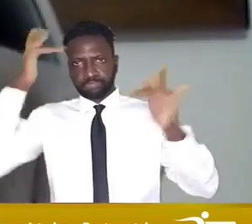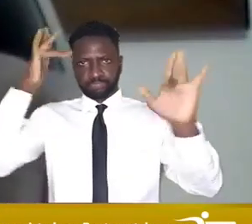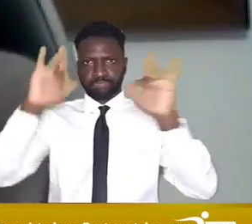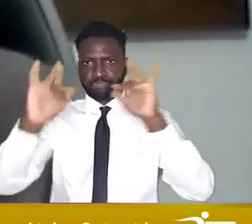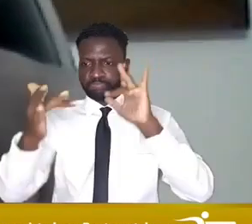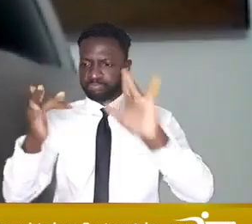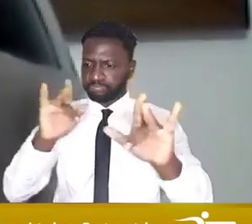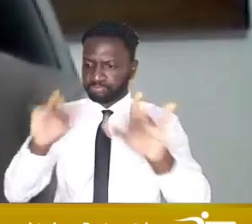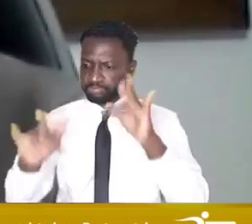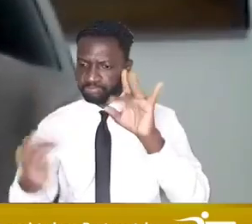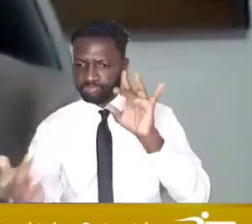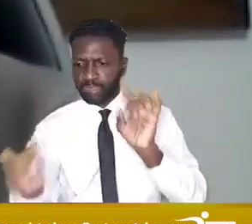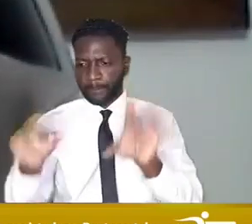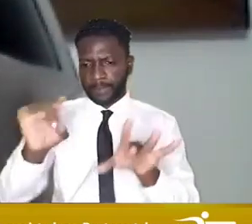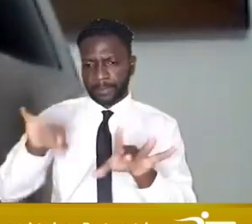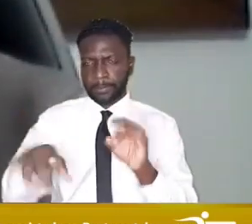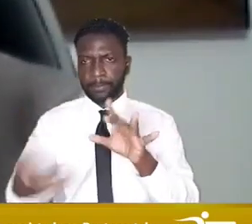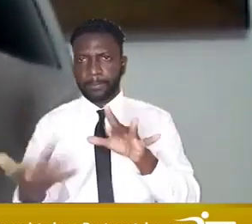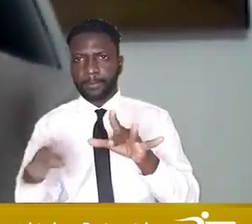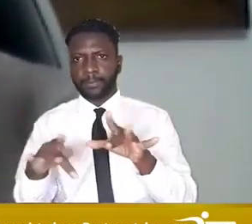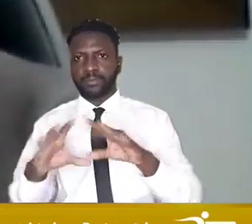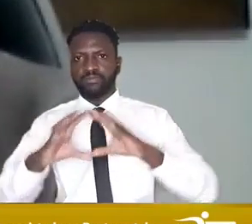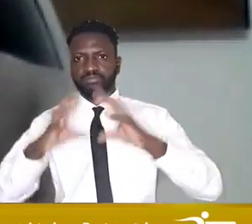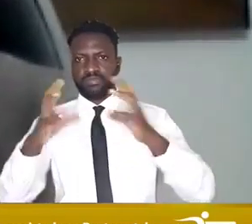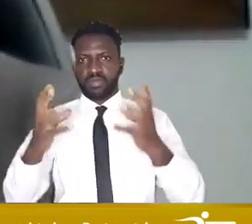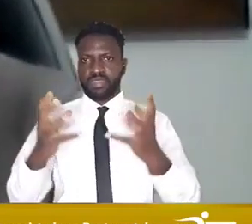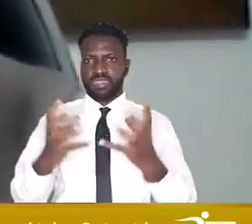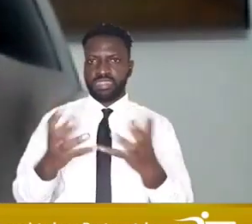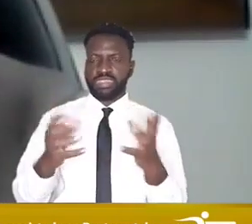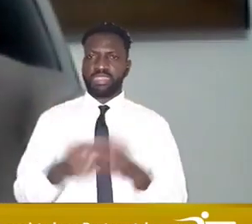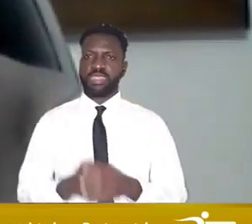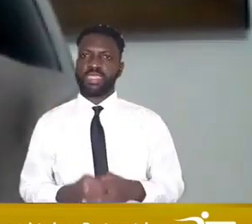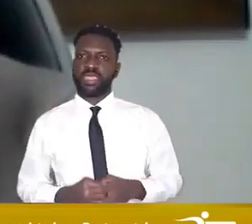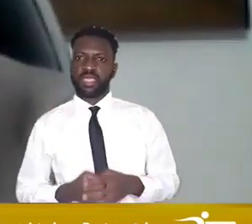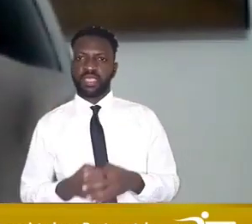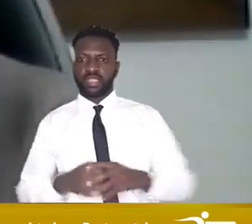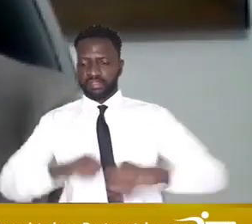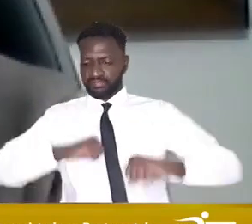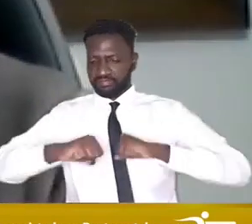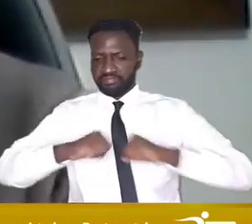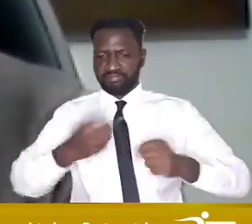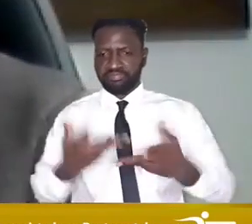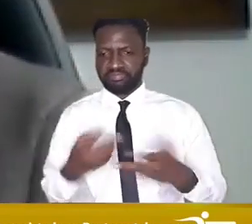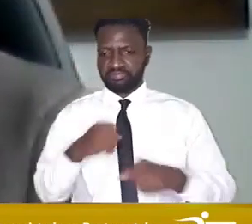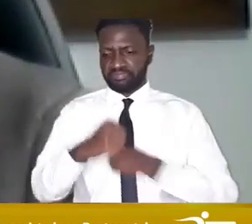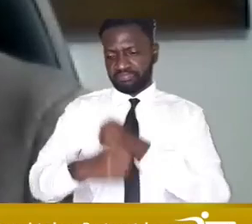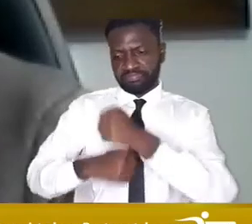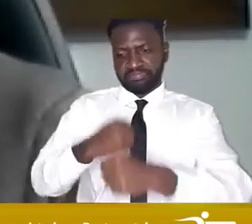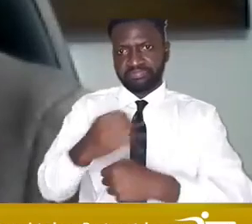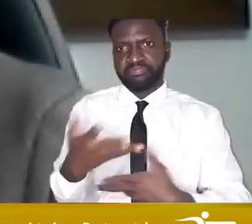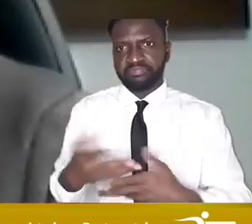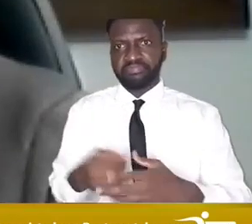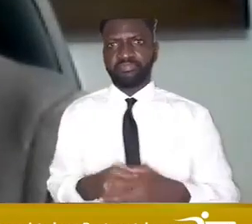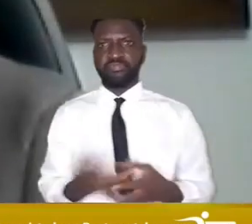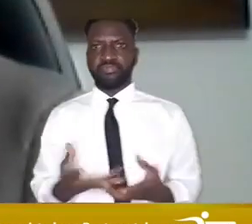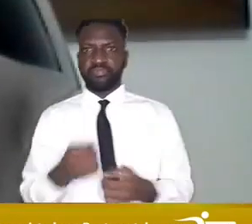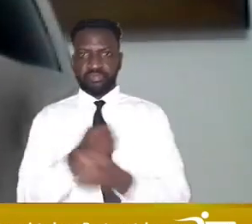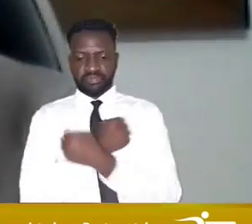Los cuidados del mundo, el afán del siglo, el amor a las